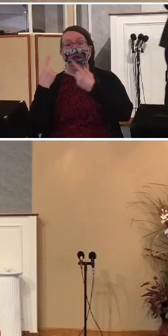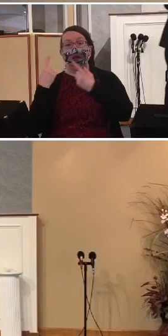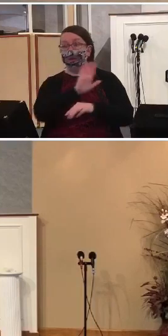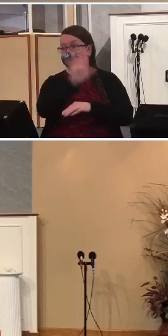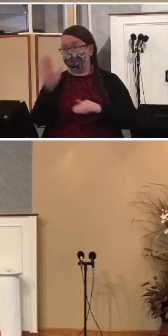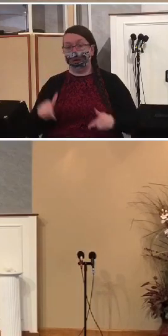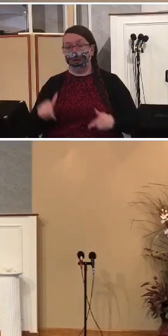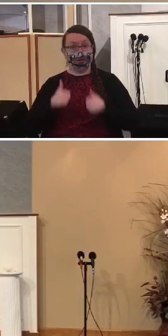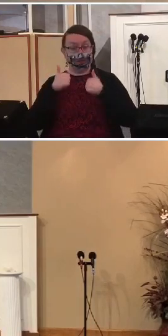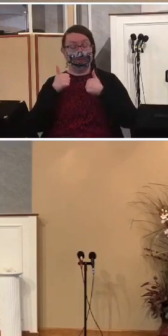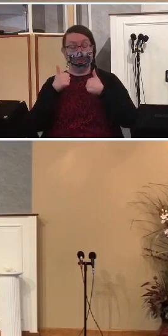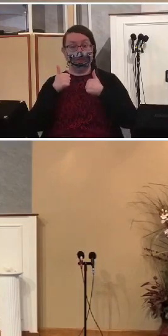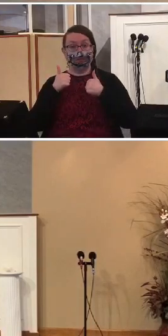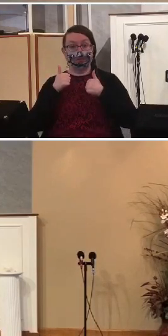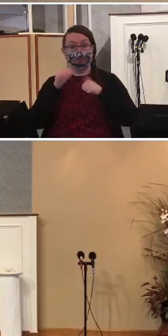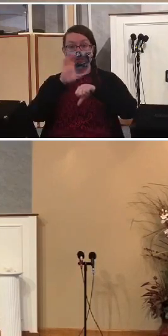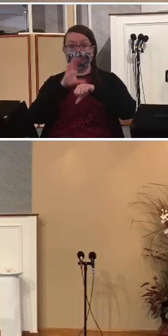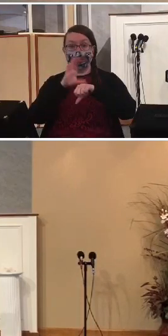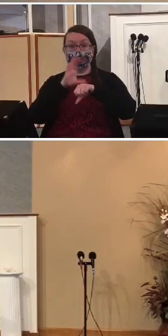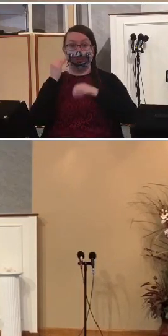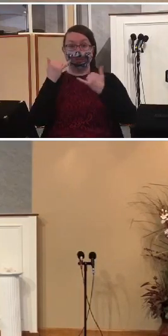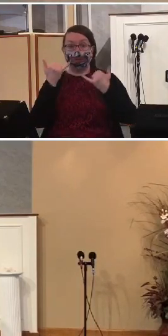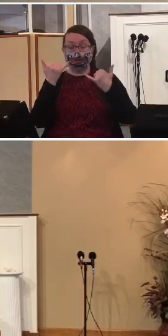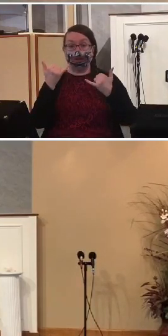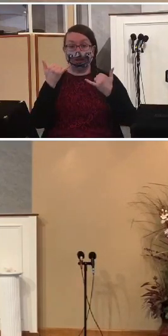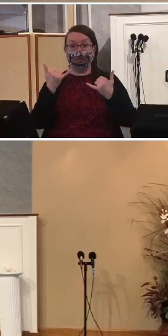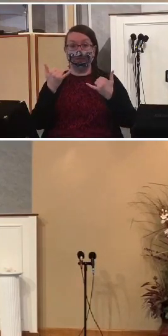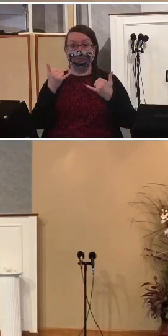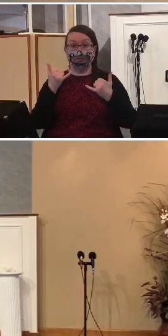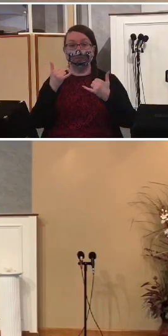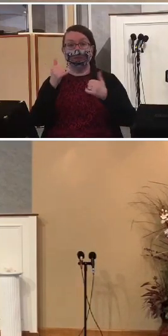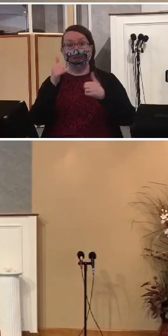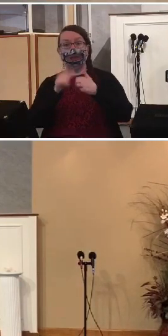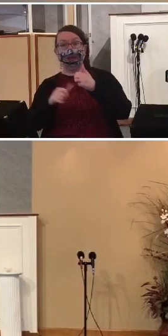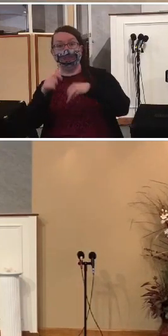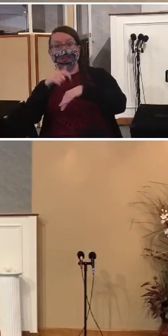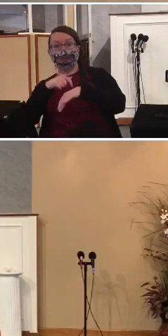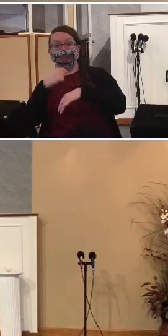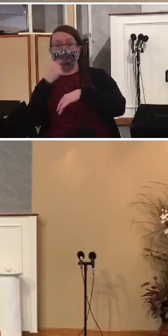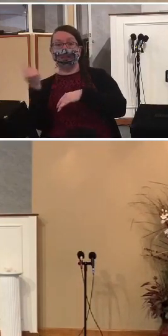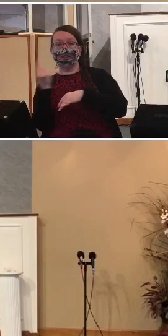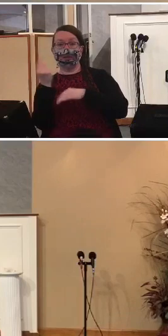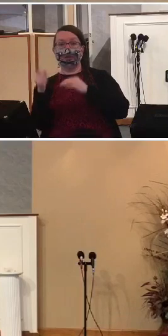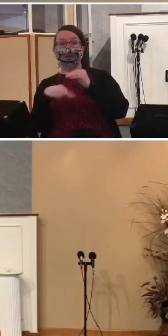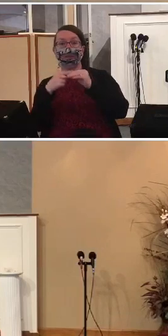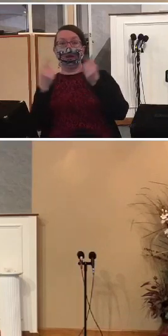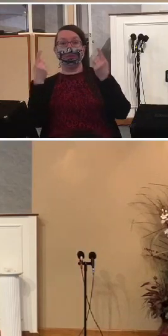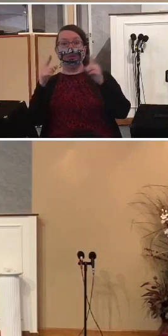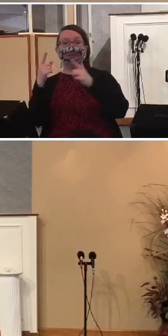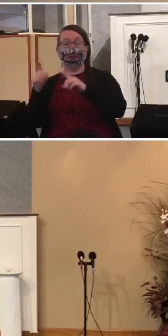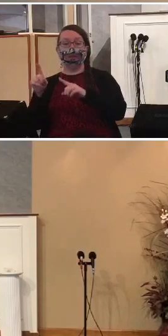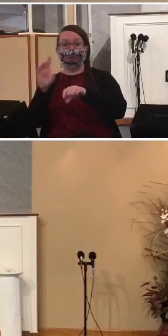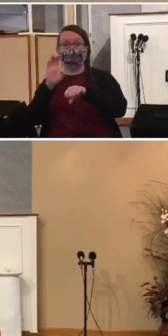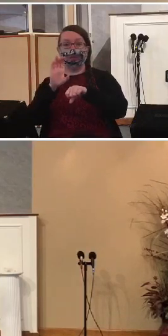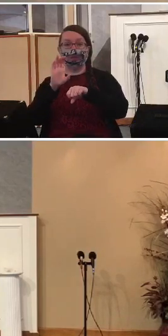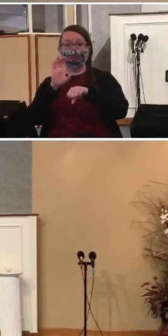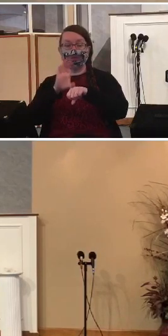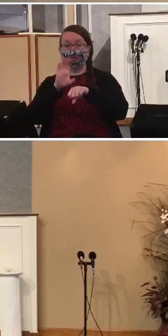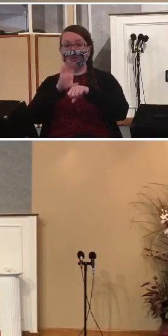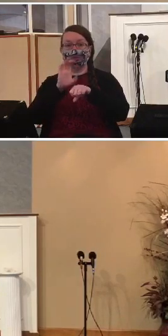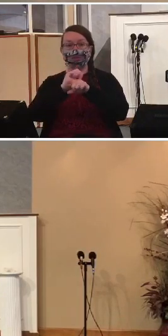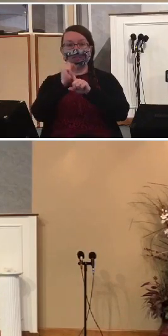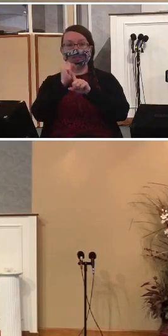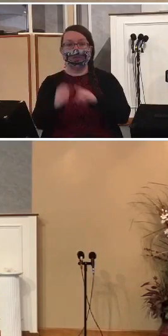iglesia, nosotros experimentamos eso ahora mismo. Cada vez que yo le digo a alguien lo que está sucediendo con toda